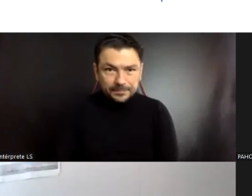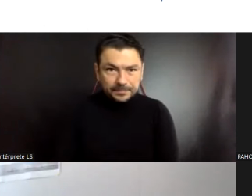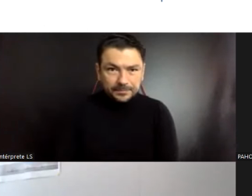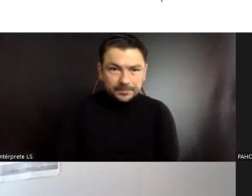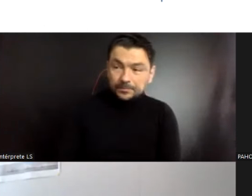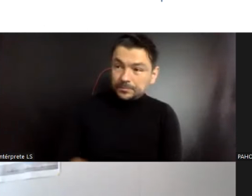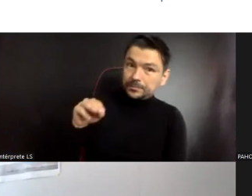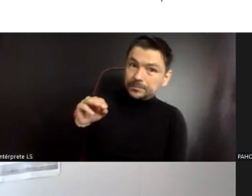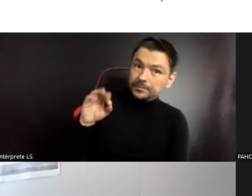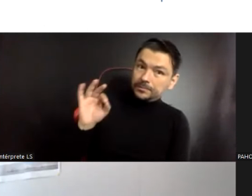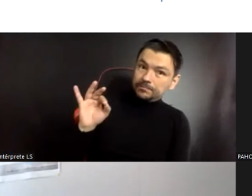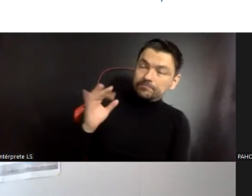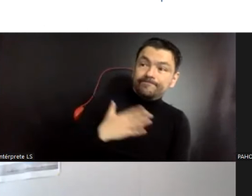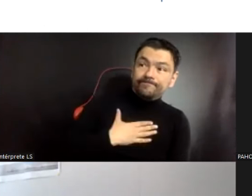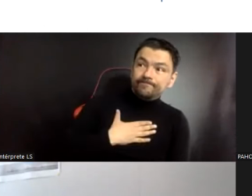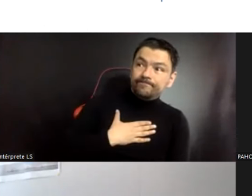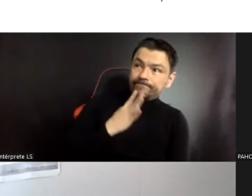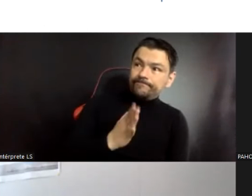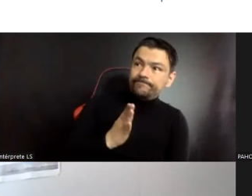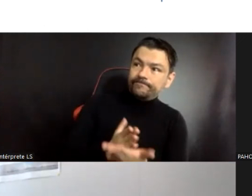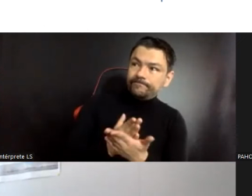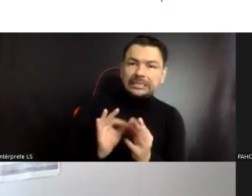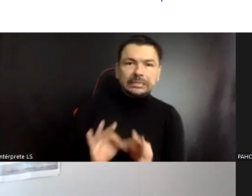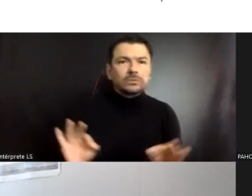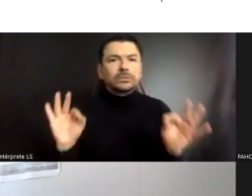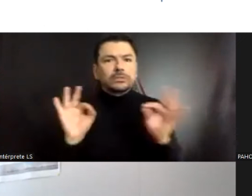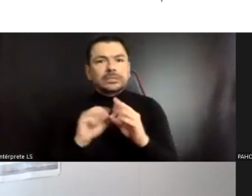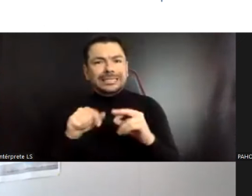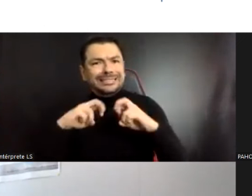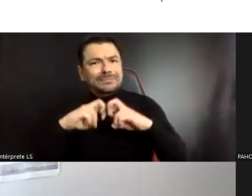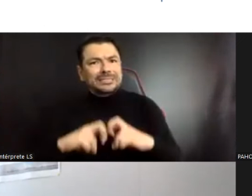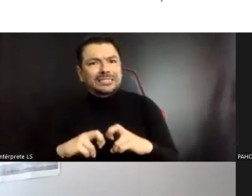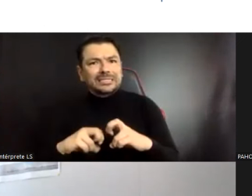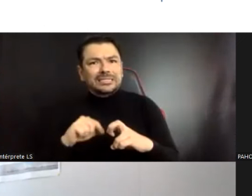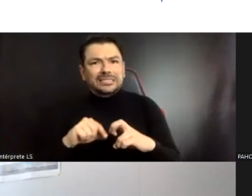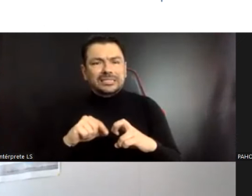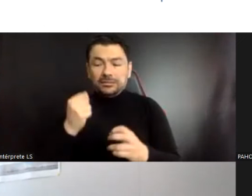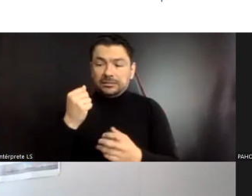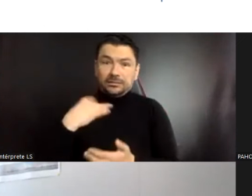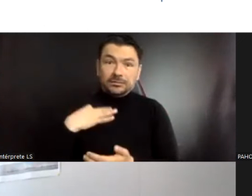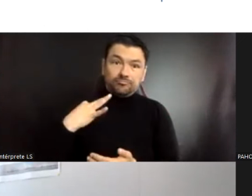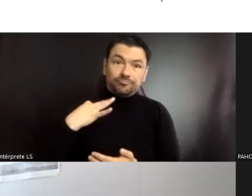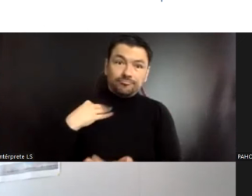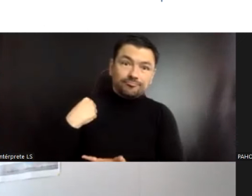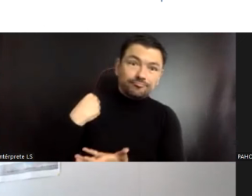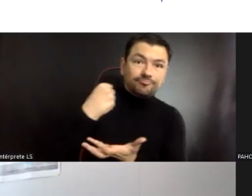porque para los investigadores, yo creo que los donantes comunican el mensaje a los investigadores de que primero que todo